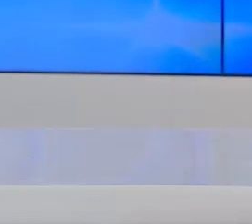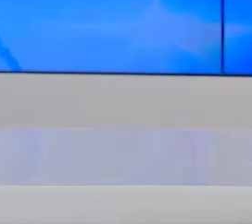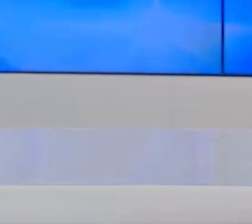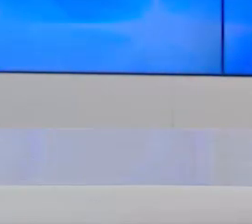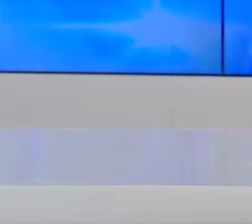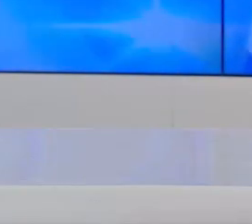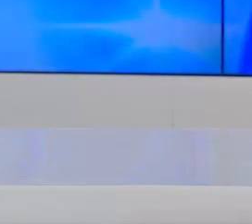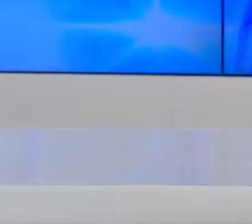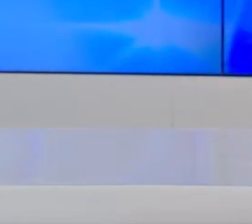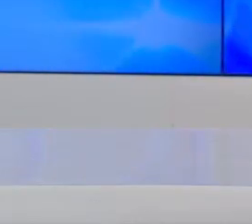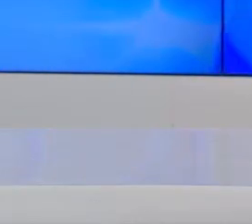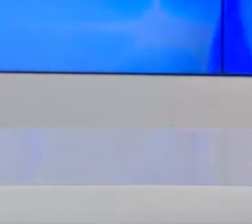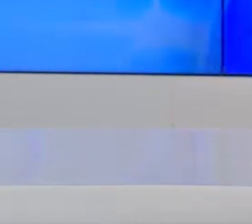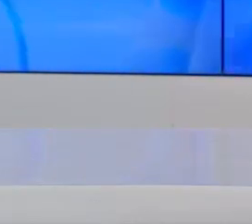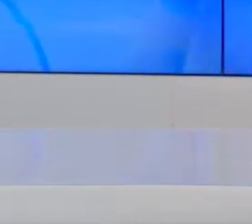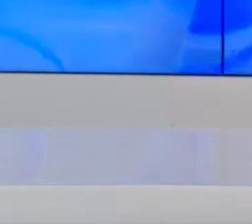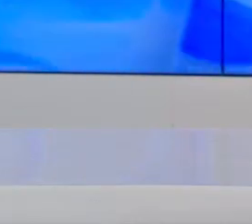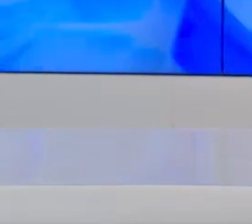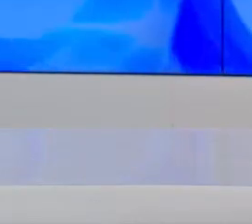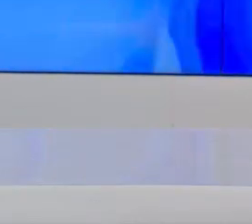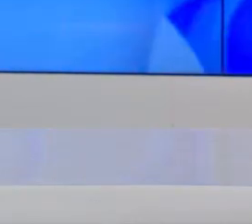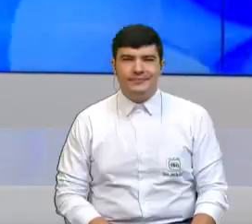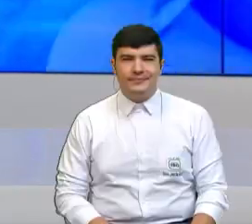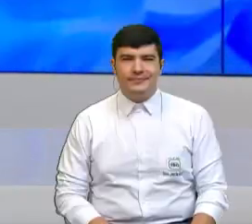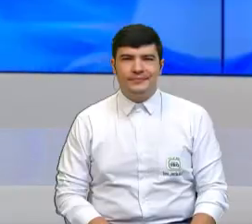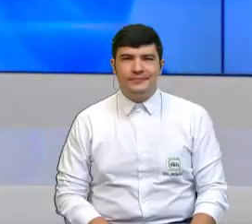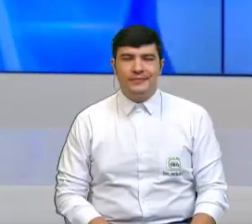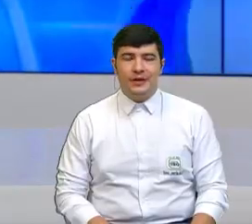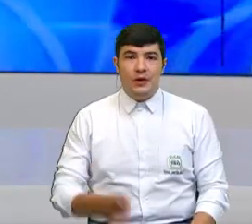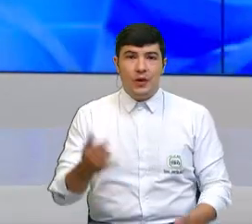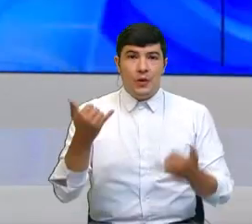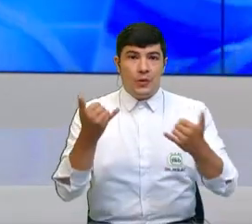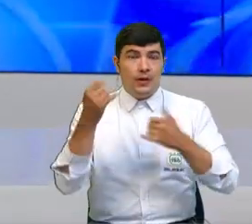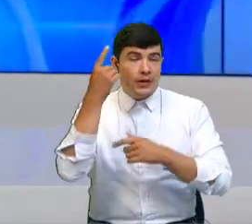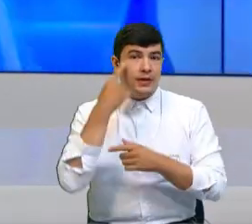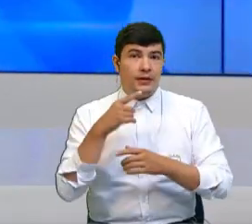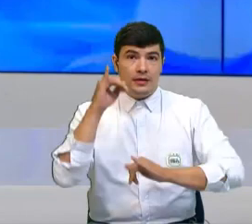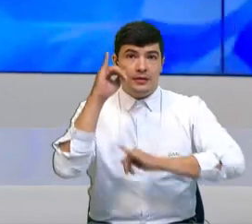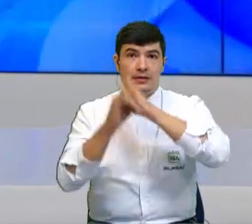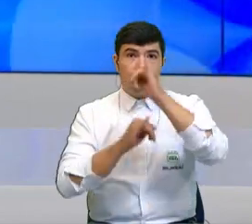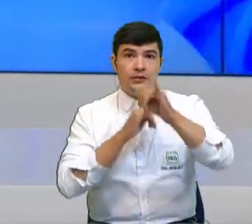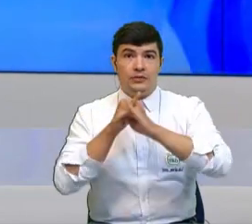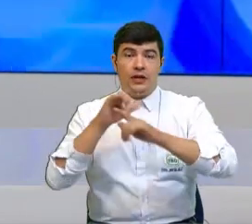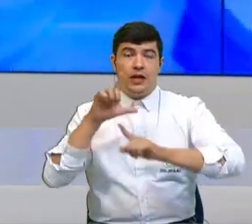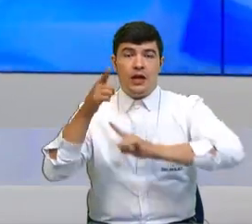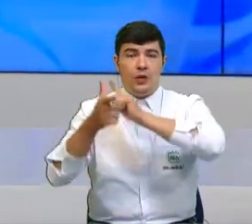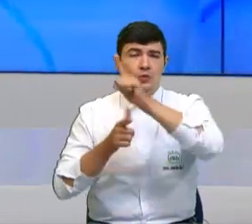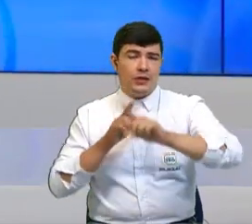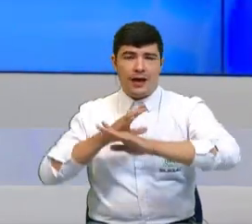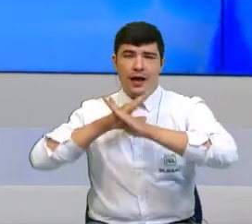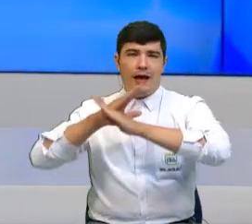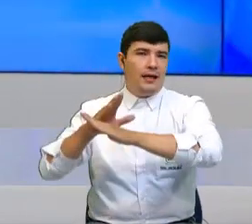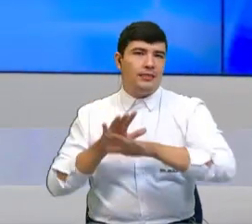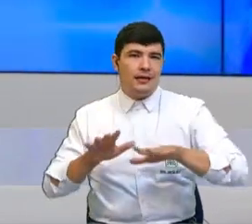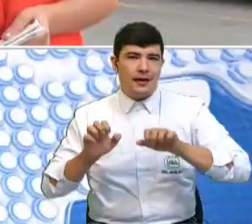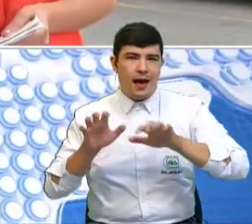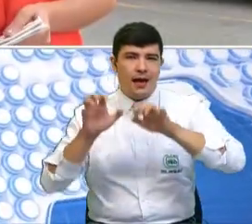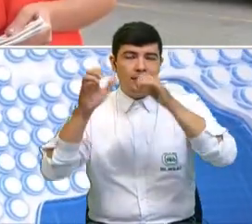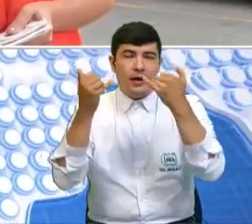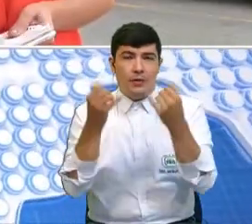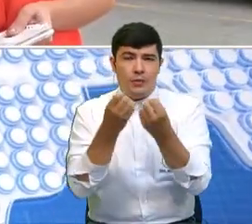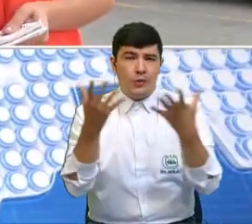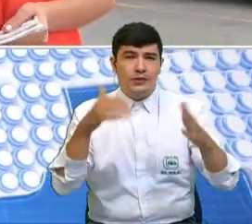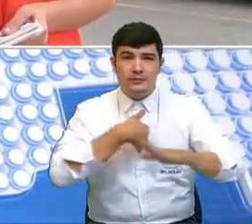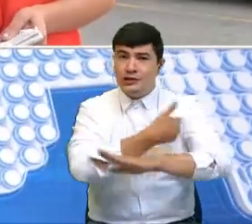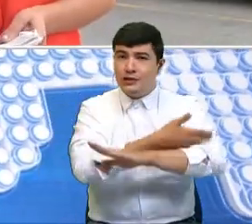hoy se celebra el día internacional de la lucha contra el cáncer millones de personas en el mundo padecen esta enfermedad vamos en vivo con pilar megía buenas